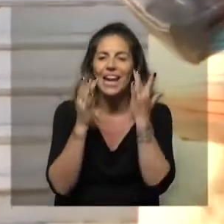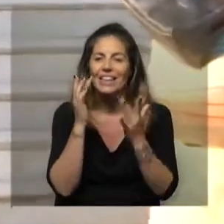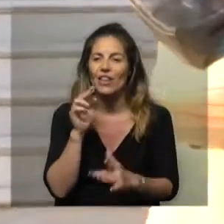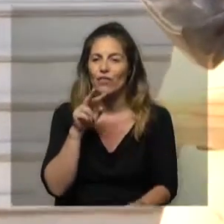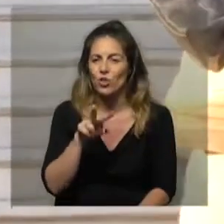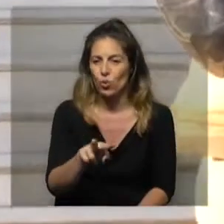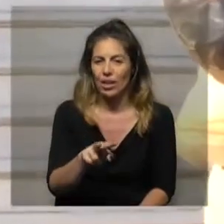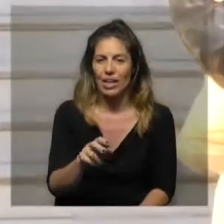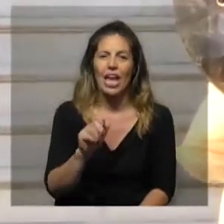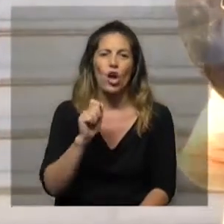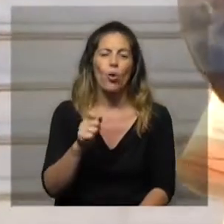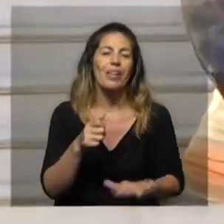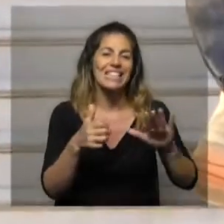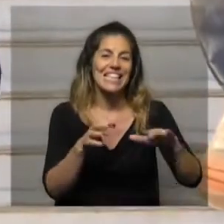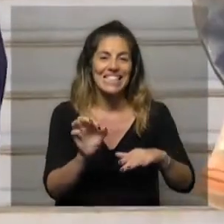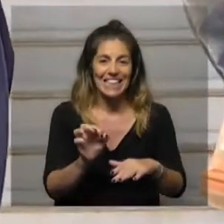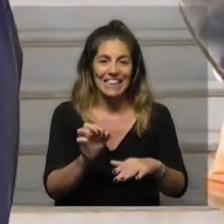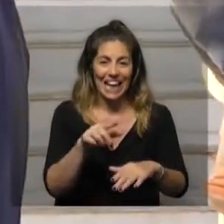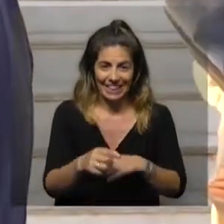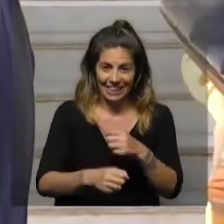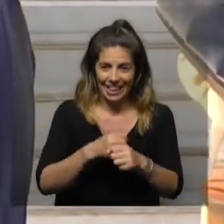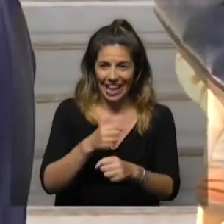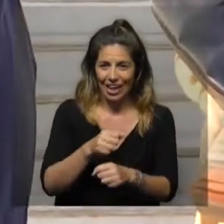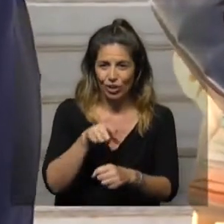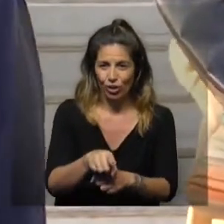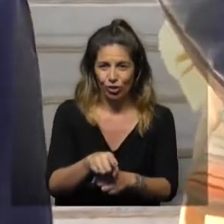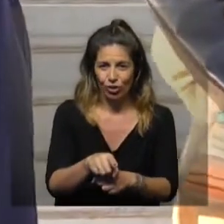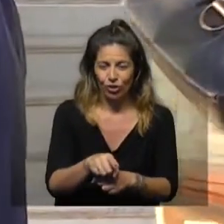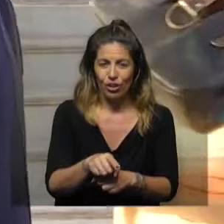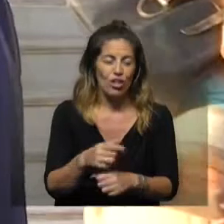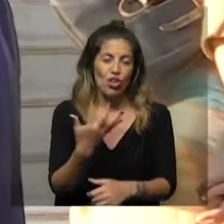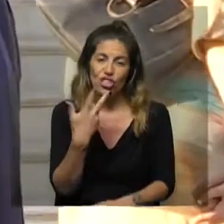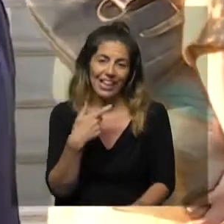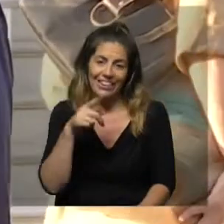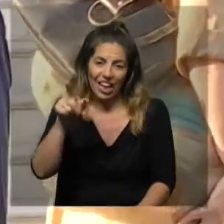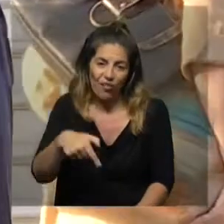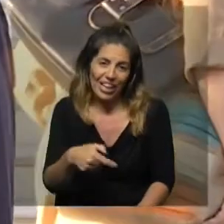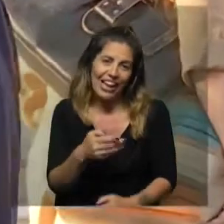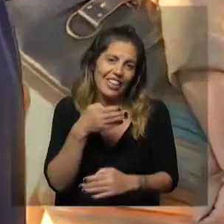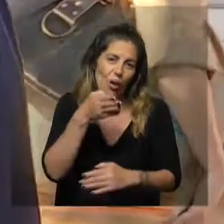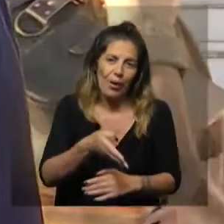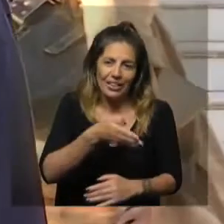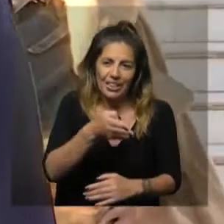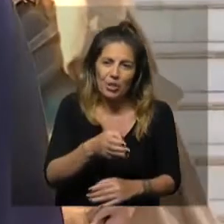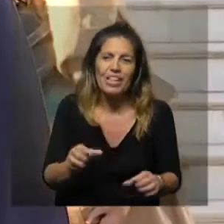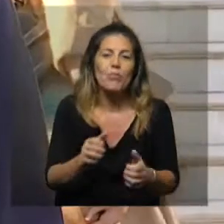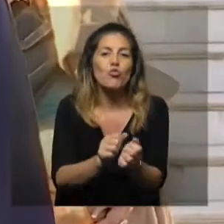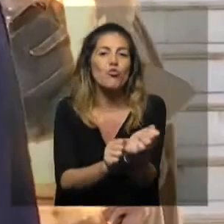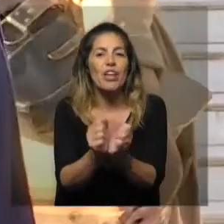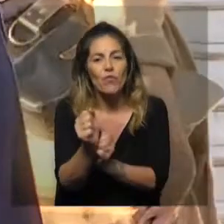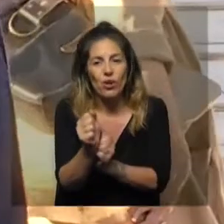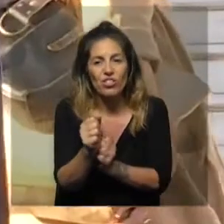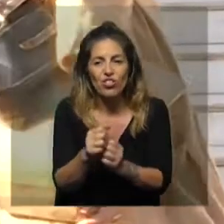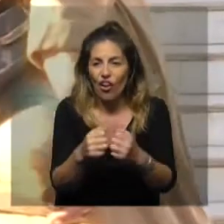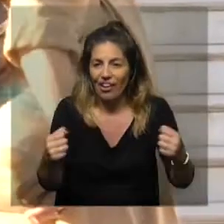cumple sus 60 ediciones este año y nos encanta que vengan y que participen hicimos un esfuerzo muy grande para que